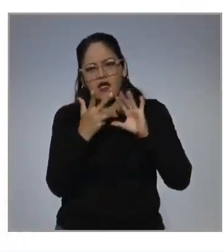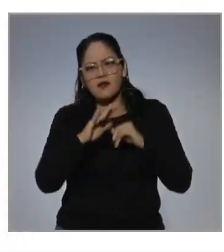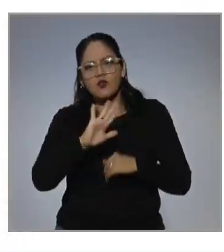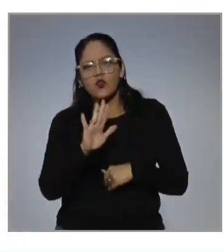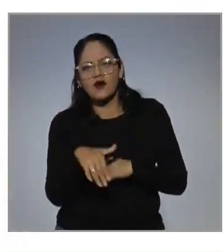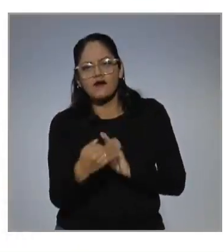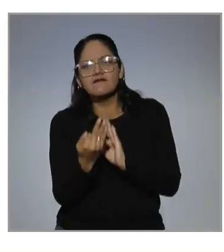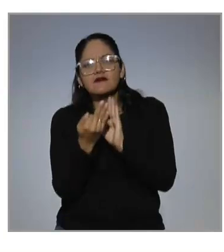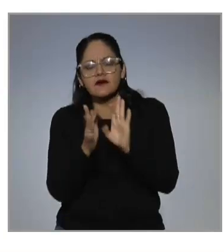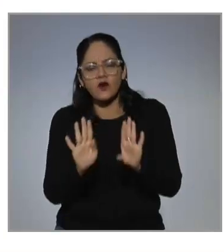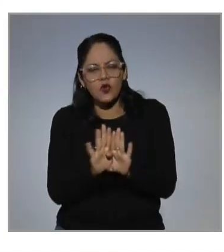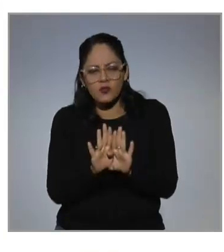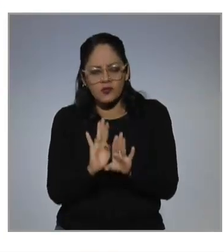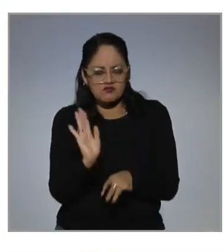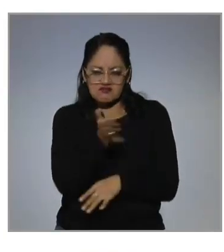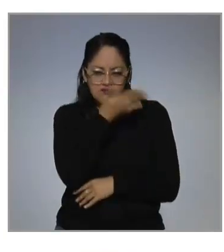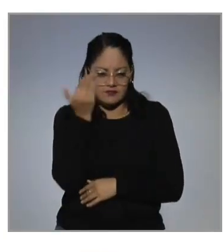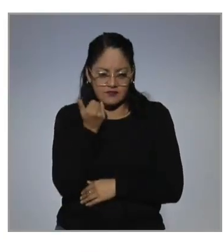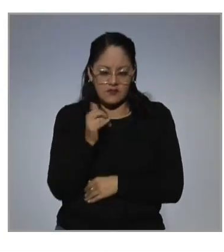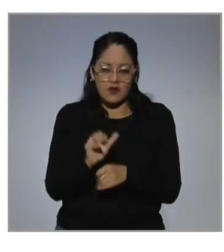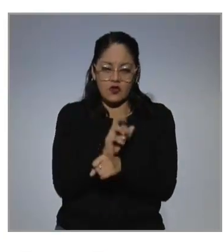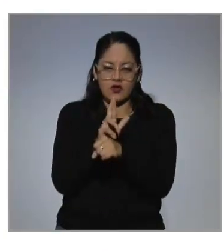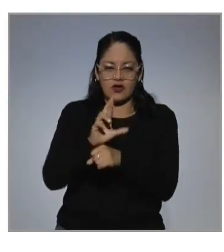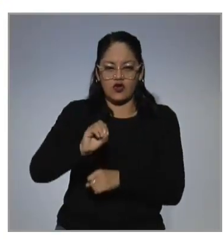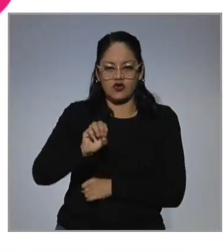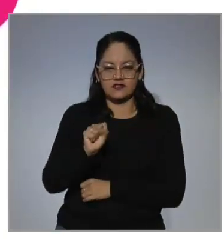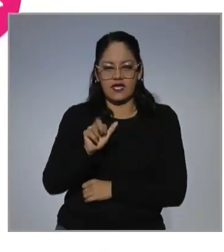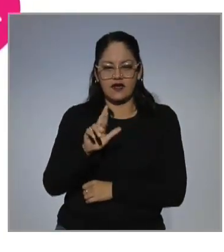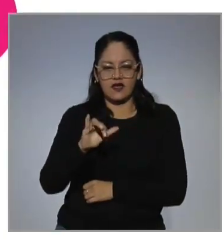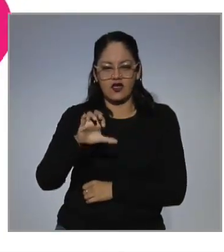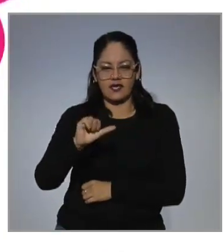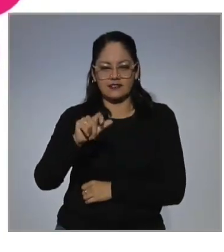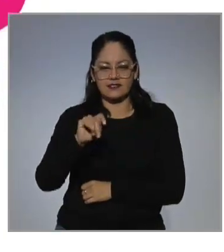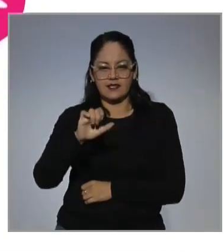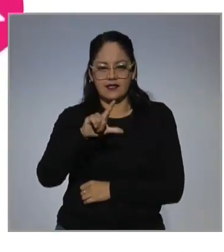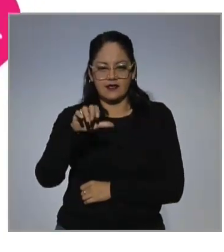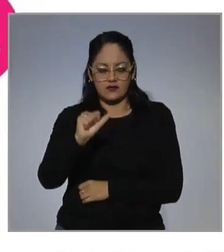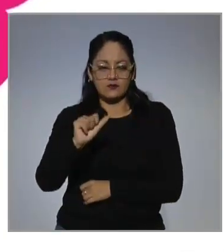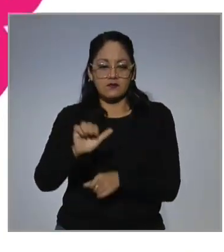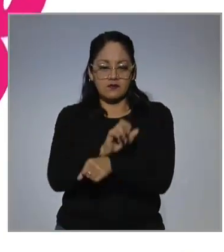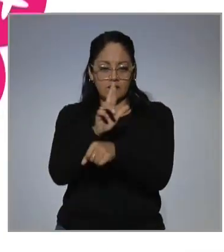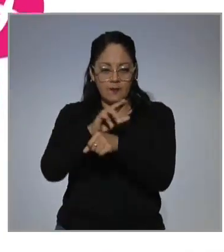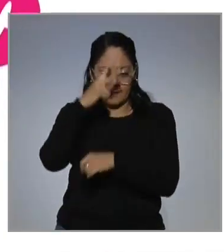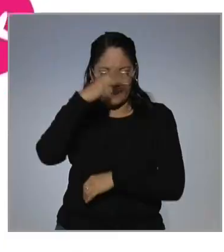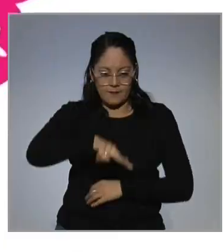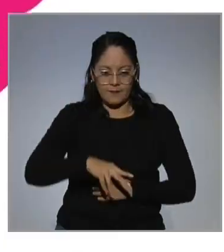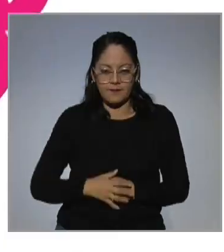muerte. Rosario Castellanos, escritora mexicana.